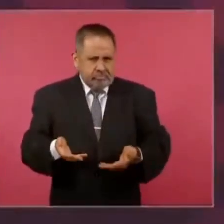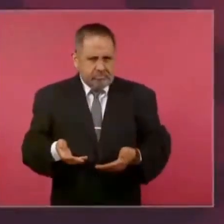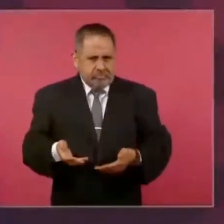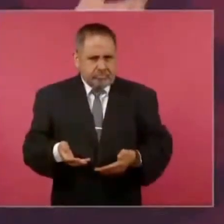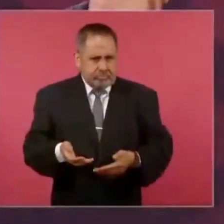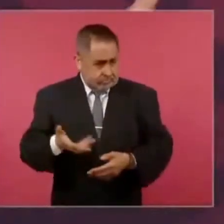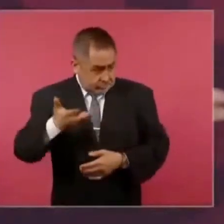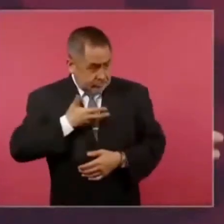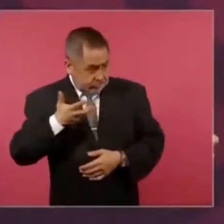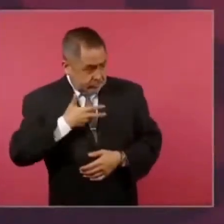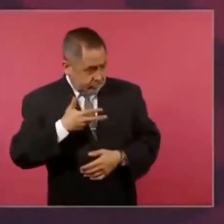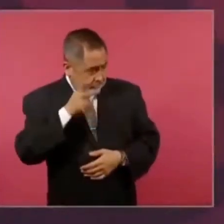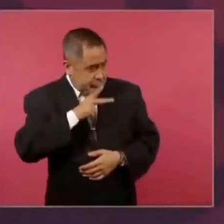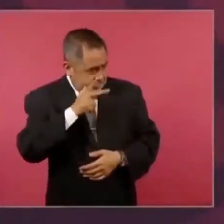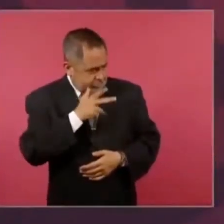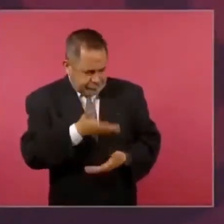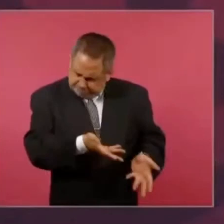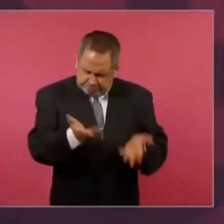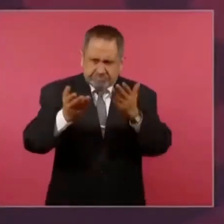Si tienes las pruebas.